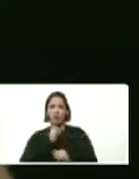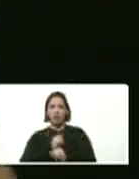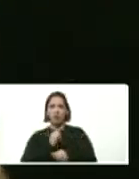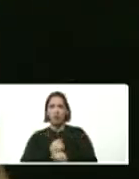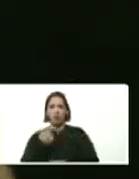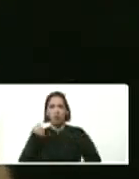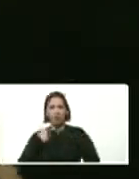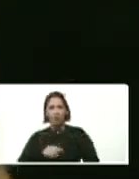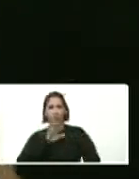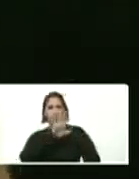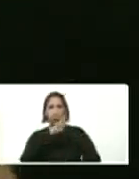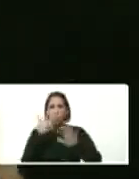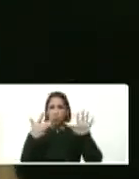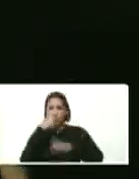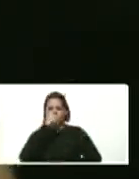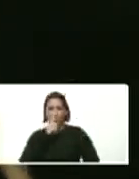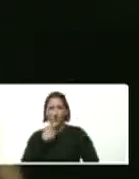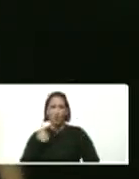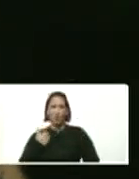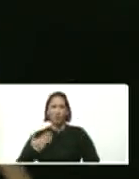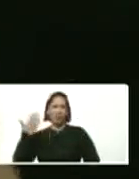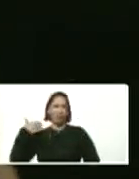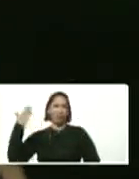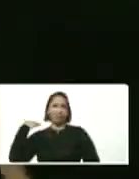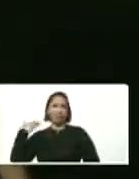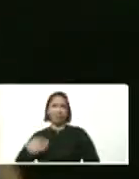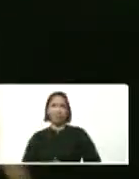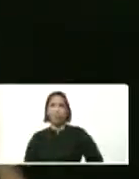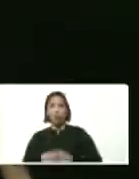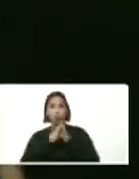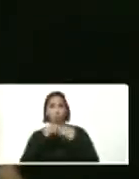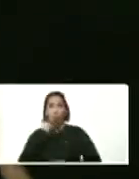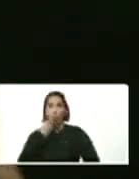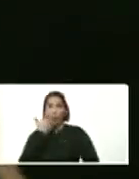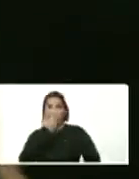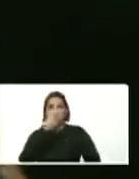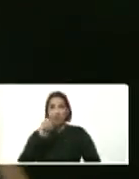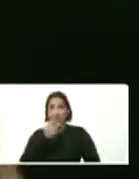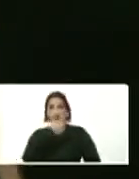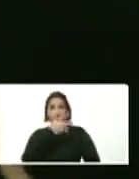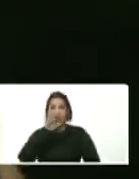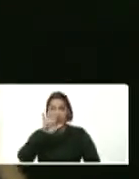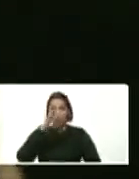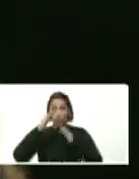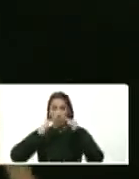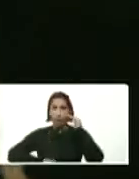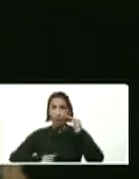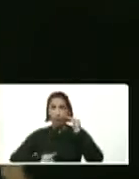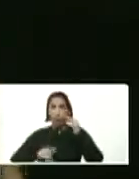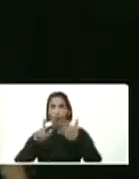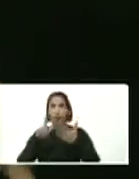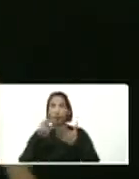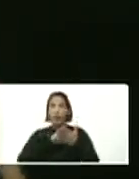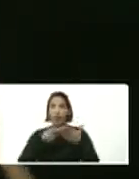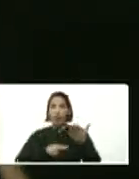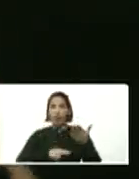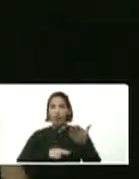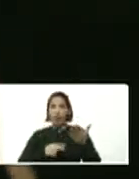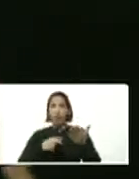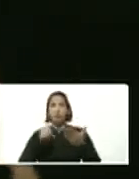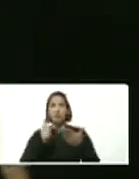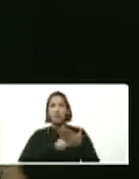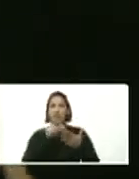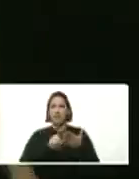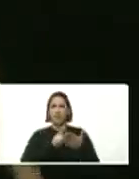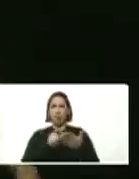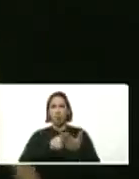58 años, soy de otra generación. Todos los jóvenes de 30, 35 para abajo leen sus libros en su teléfono o en la